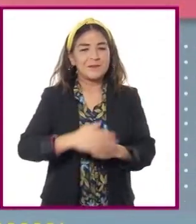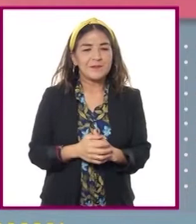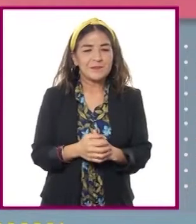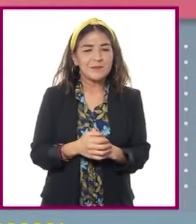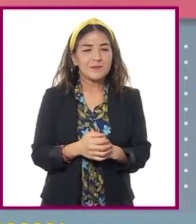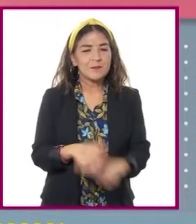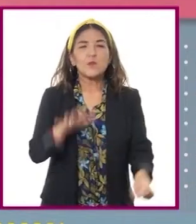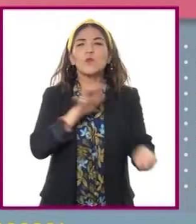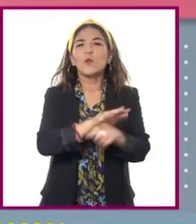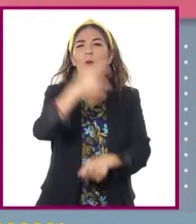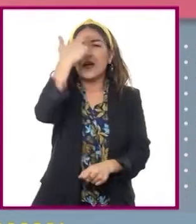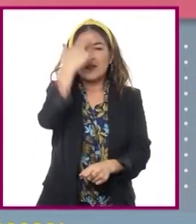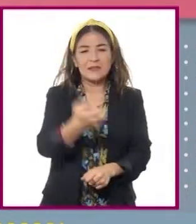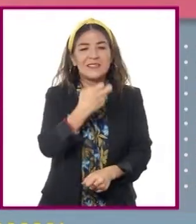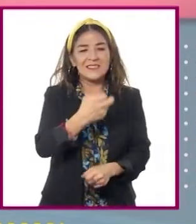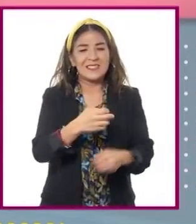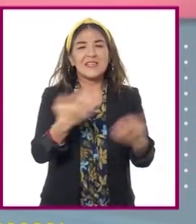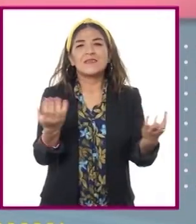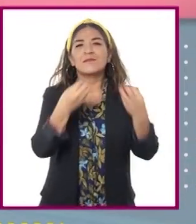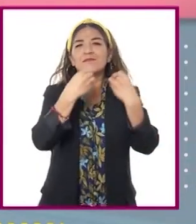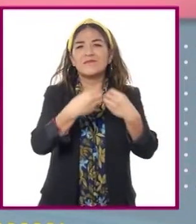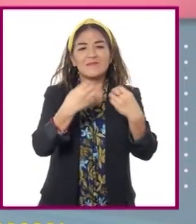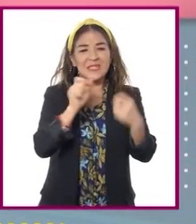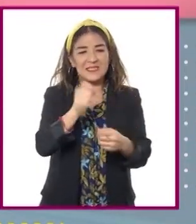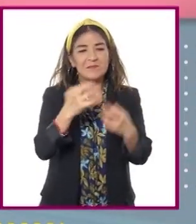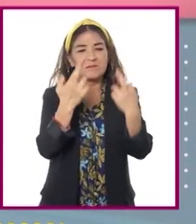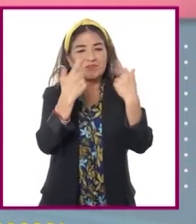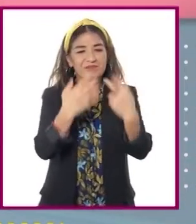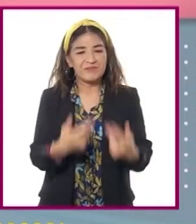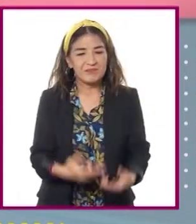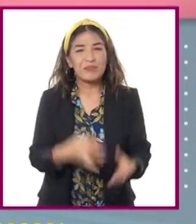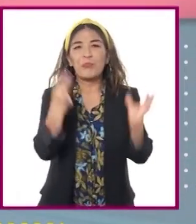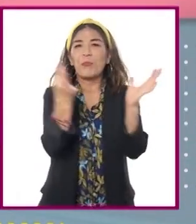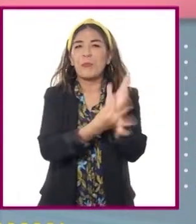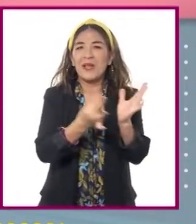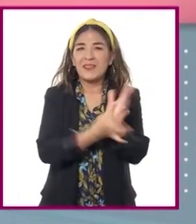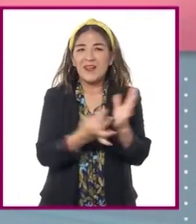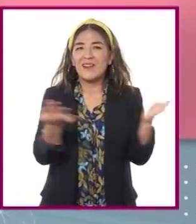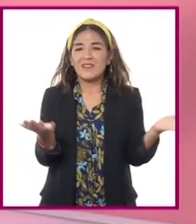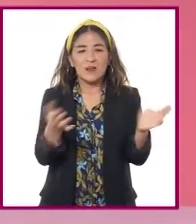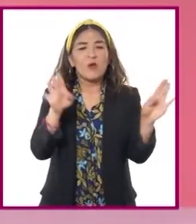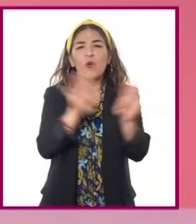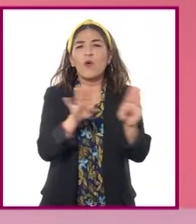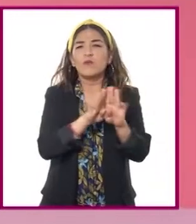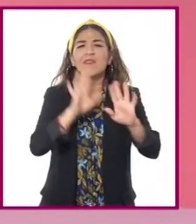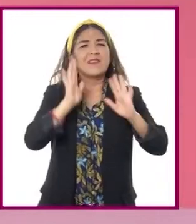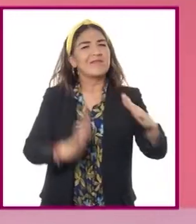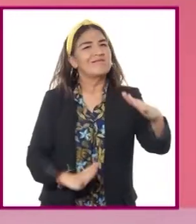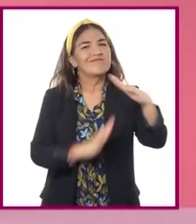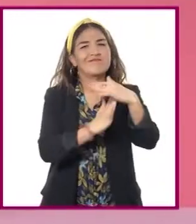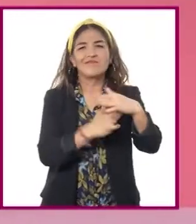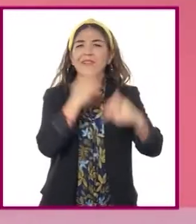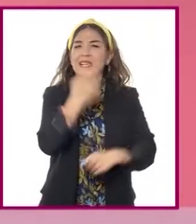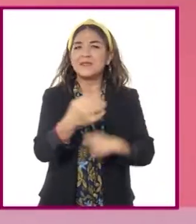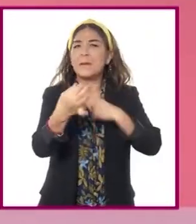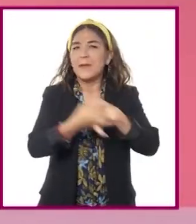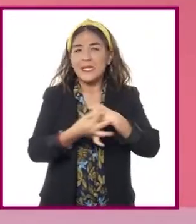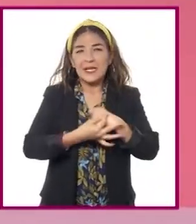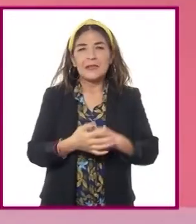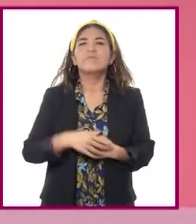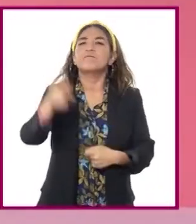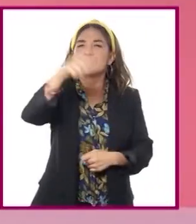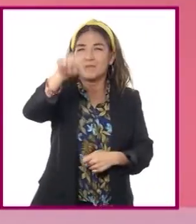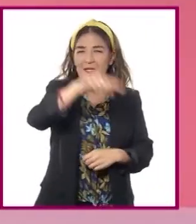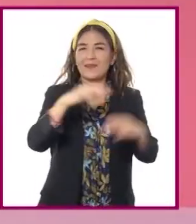es el factor que causa el deterioro del metal? ¿Cómo podemos detener su ataque? Ustedes en casa